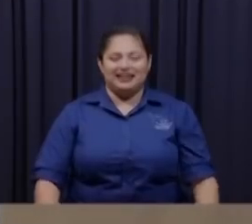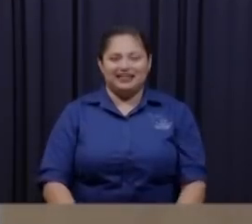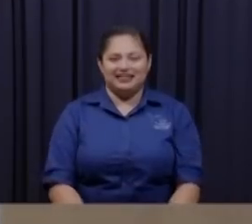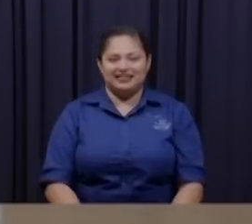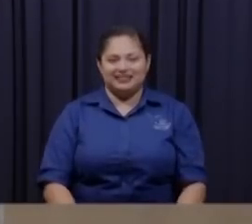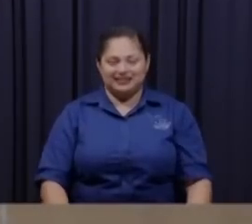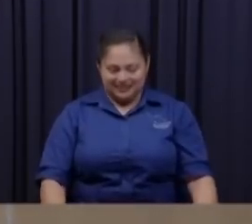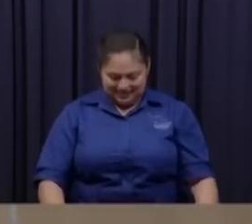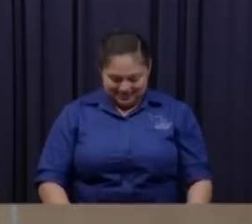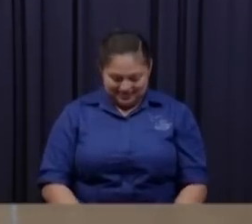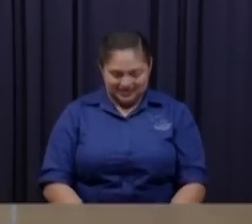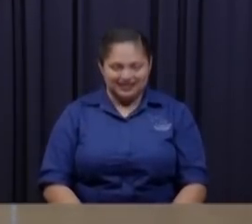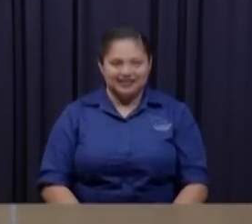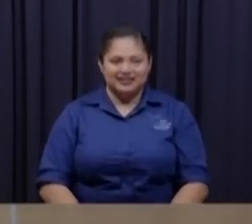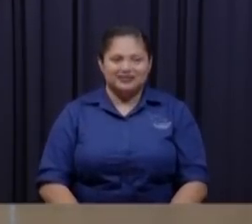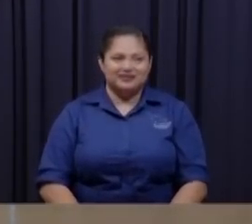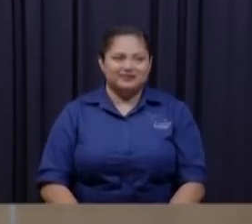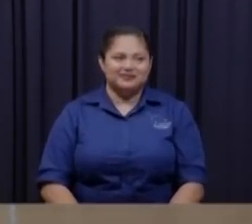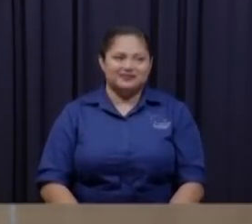888, no